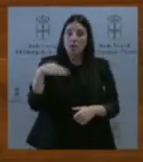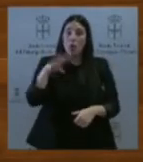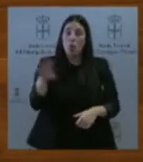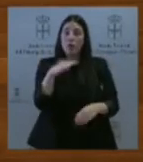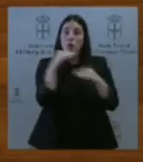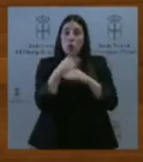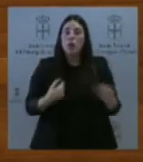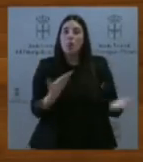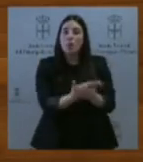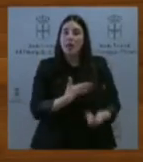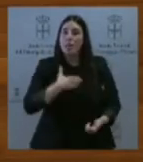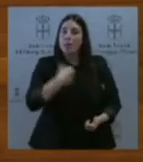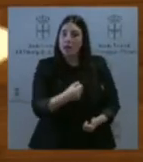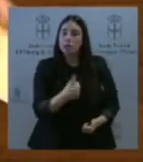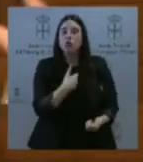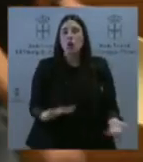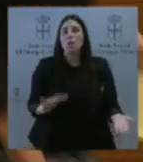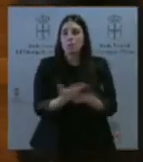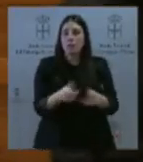honesta y que sea decente.